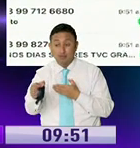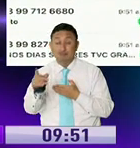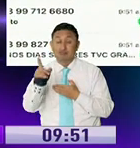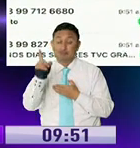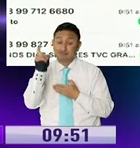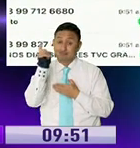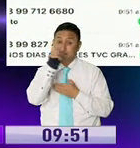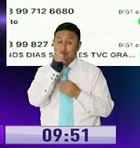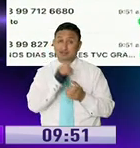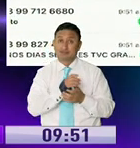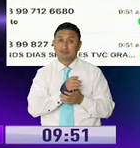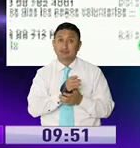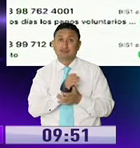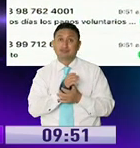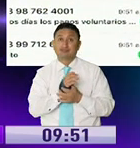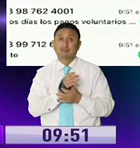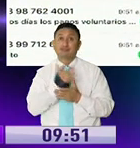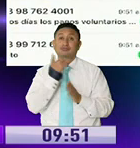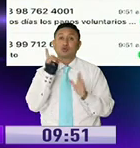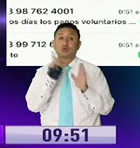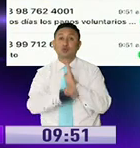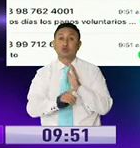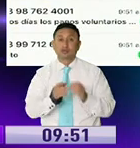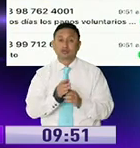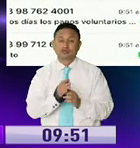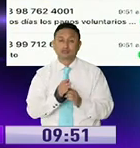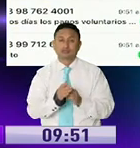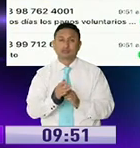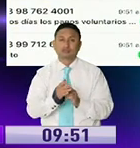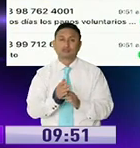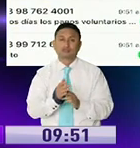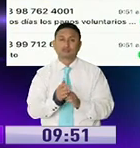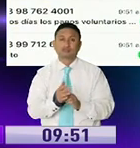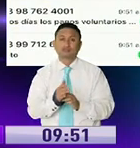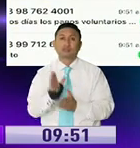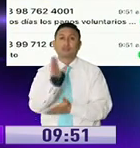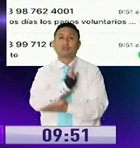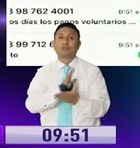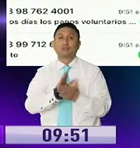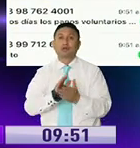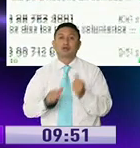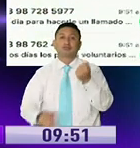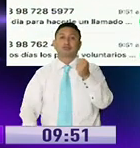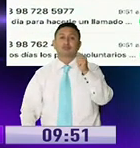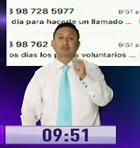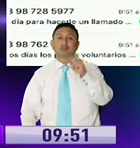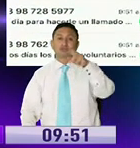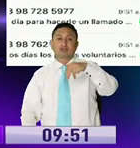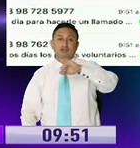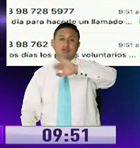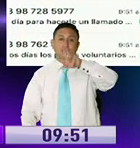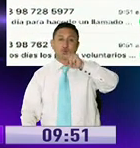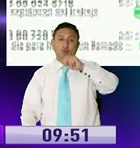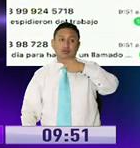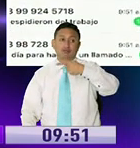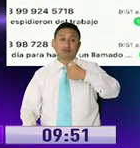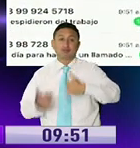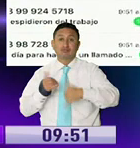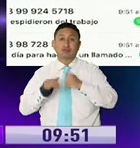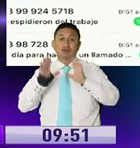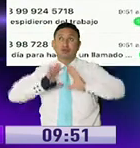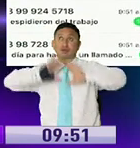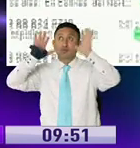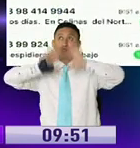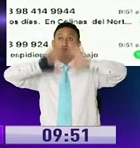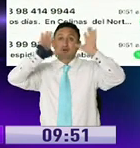complicado. Denuncia, buenos días, señores. TVC, tengo una denuncia en el barrio San Juan de la Armenia, en un terreno de propiedad privada. Se reúnen a jugar boli, personas de